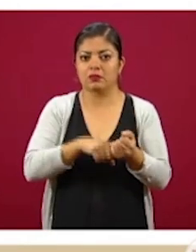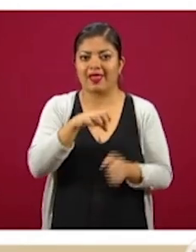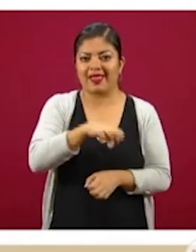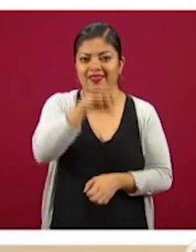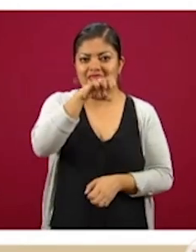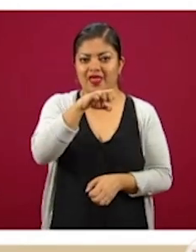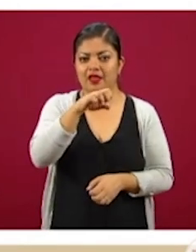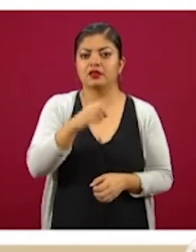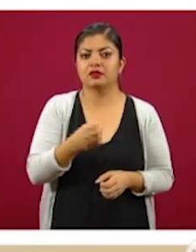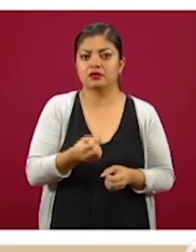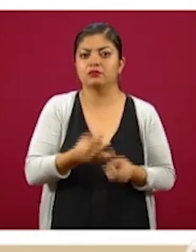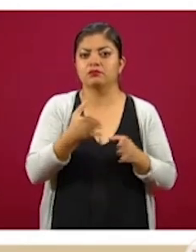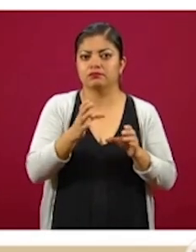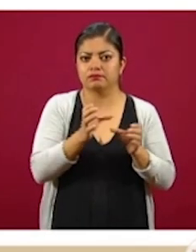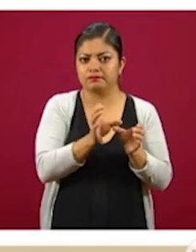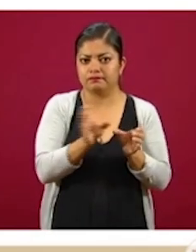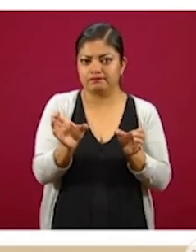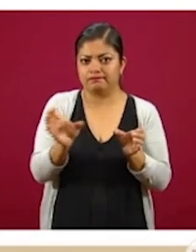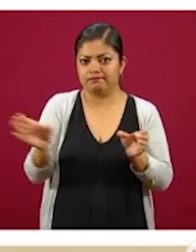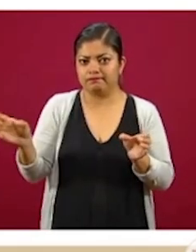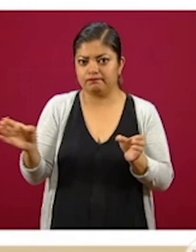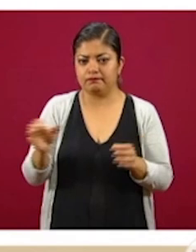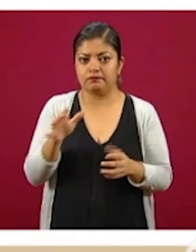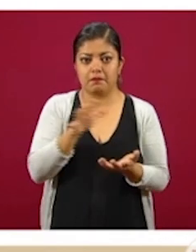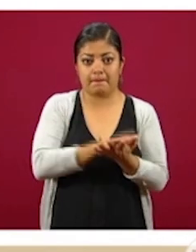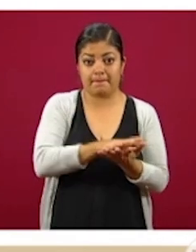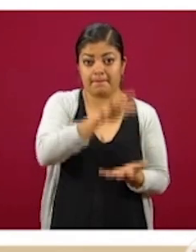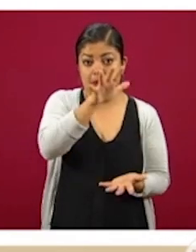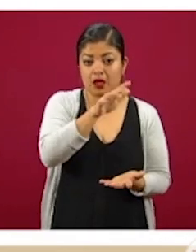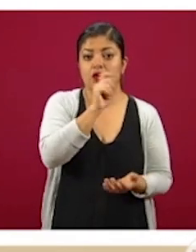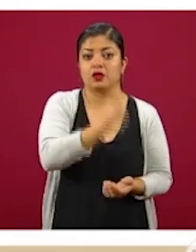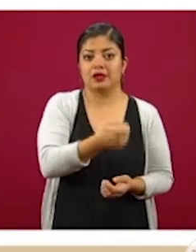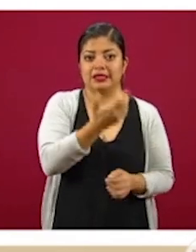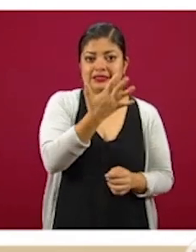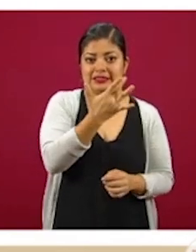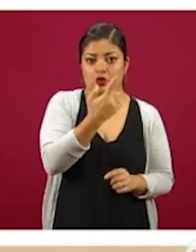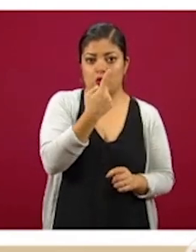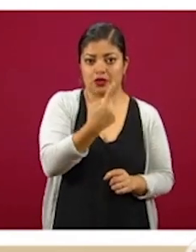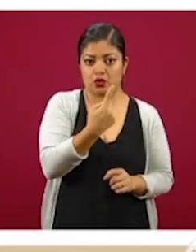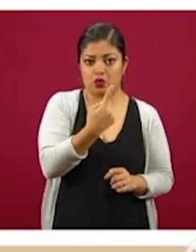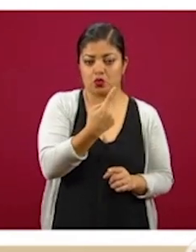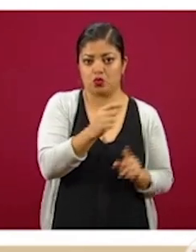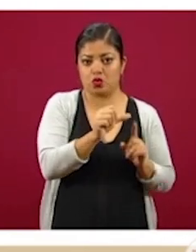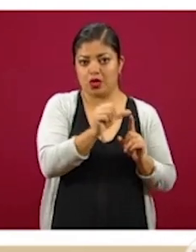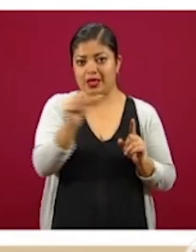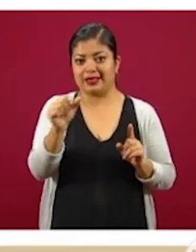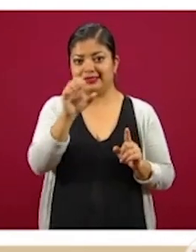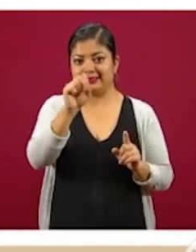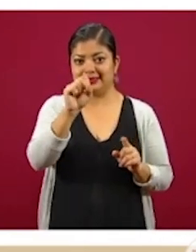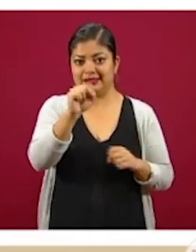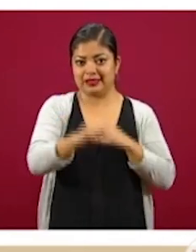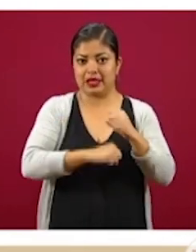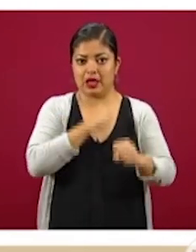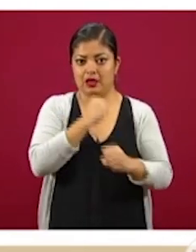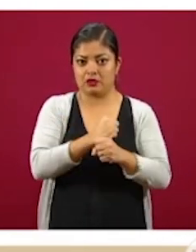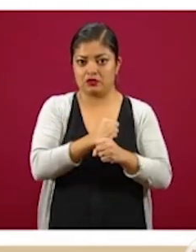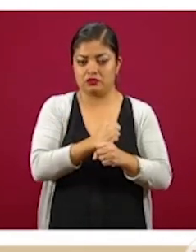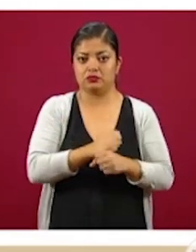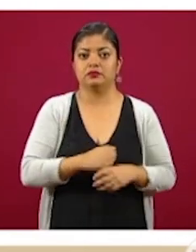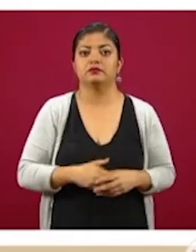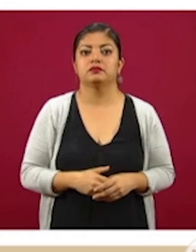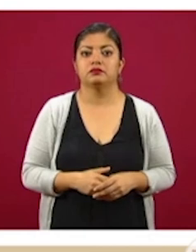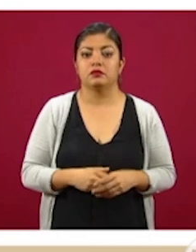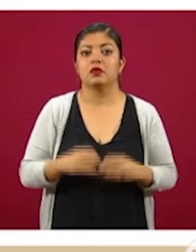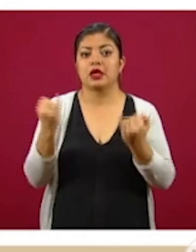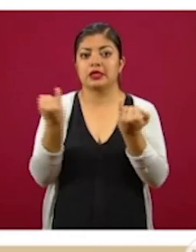seguimos constantes con este mayor rango de solicitudes entre los 51 y los 60 años de edad de estos sectores,